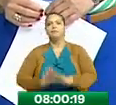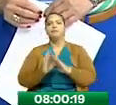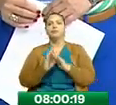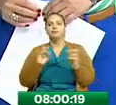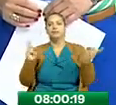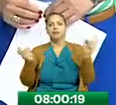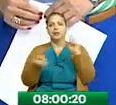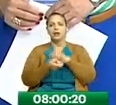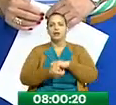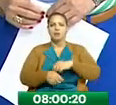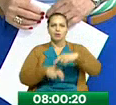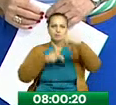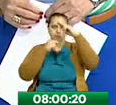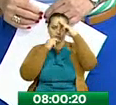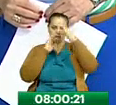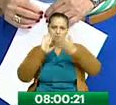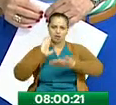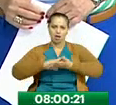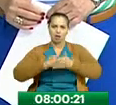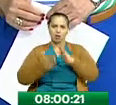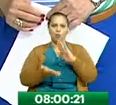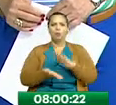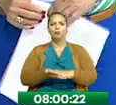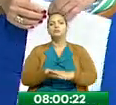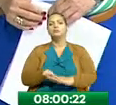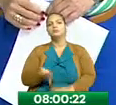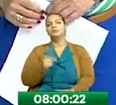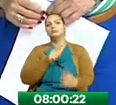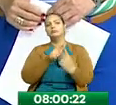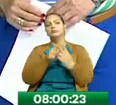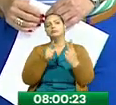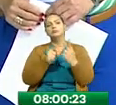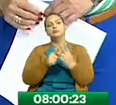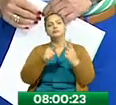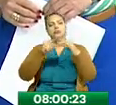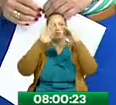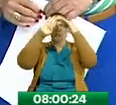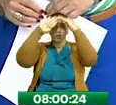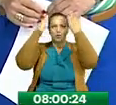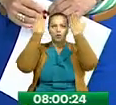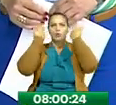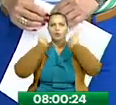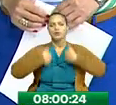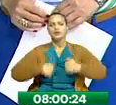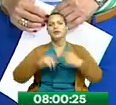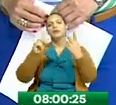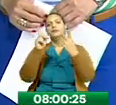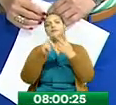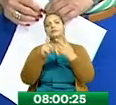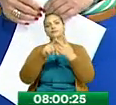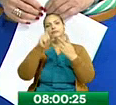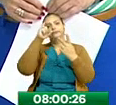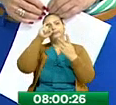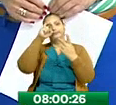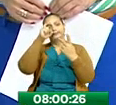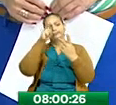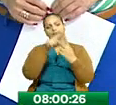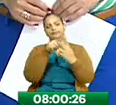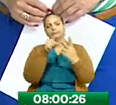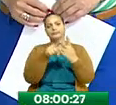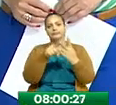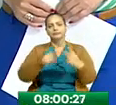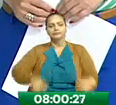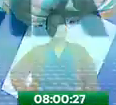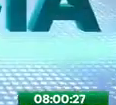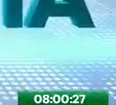la mejor compañía, en la noticia en la comunidad, junto a Hugo Gavilanes y Rosa Elena Bajone. Que tengan un día estupendo.